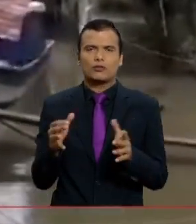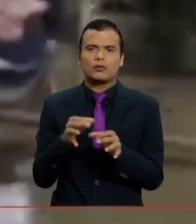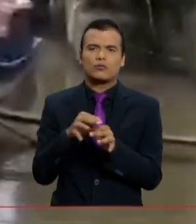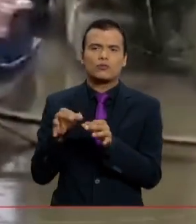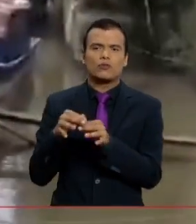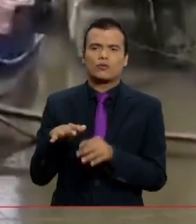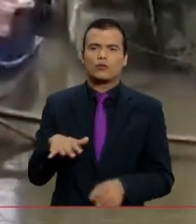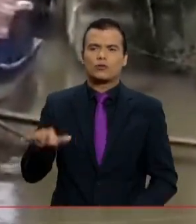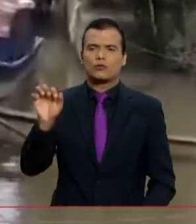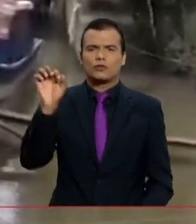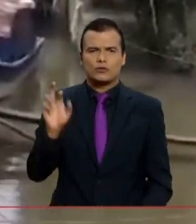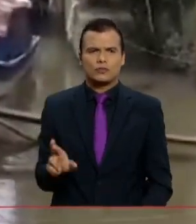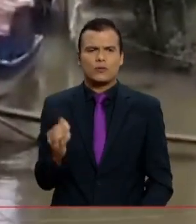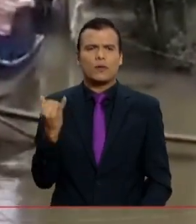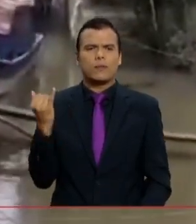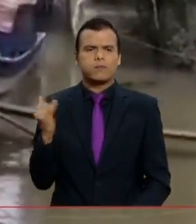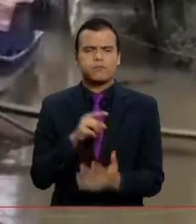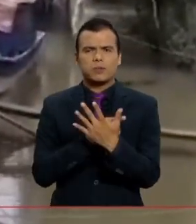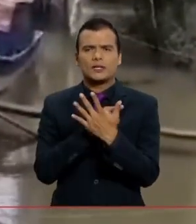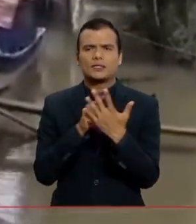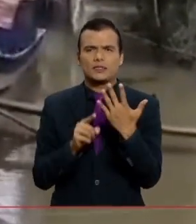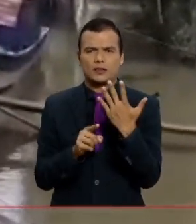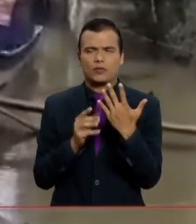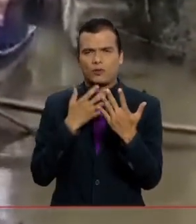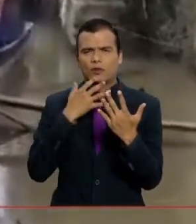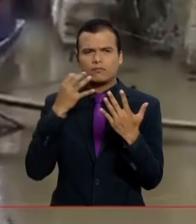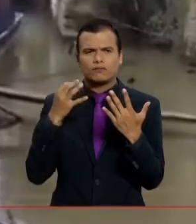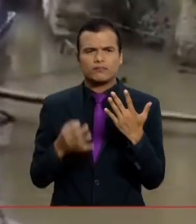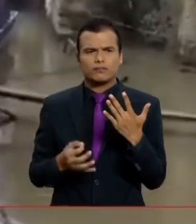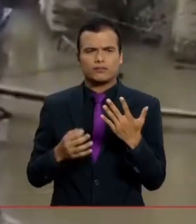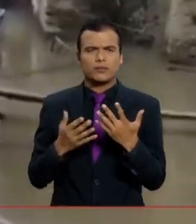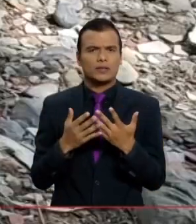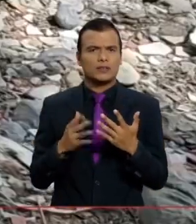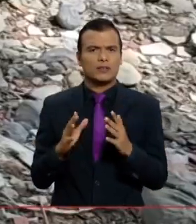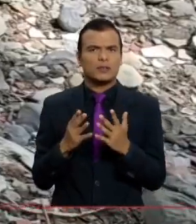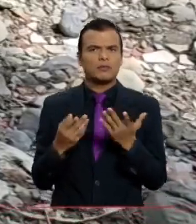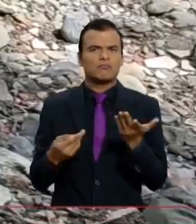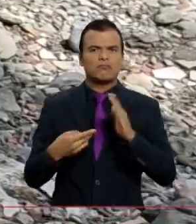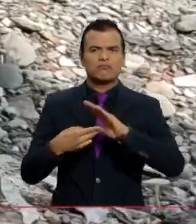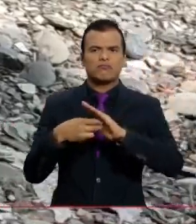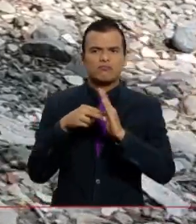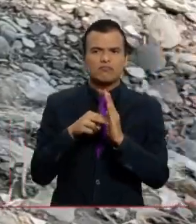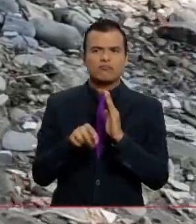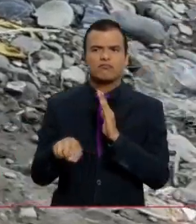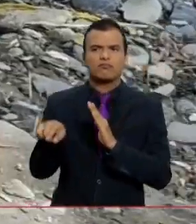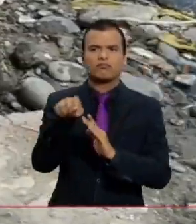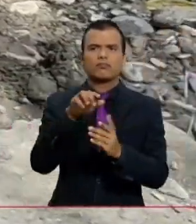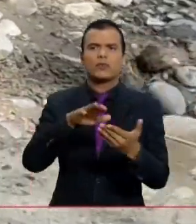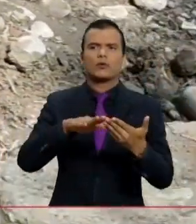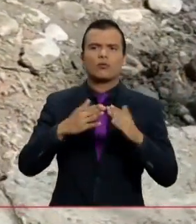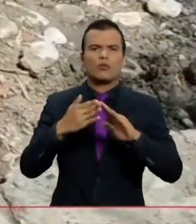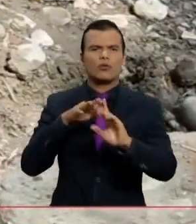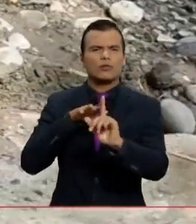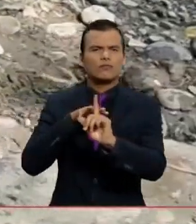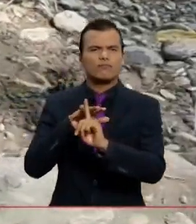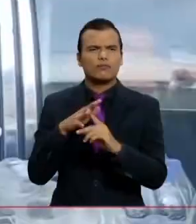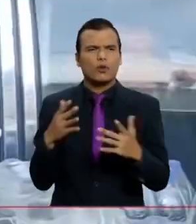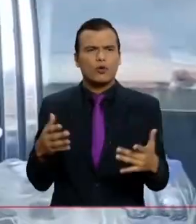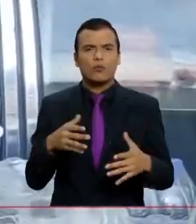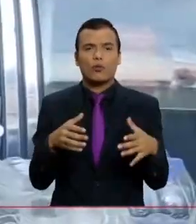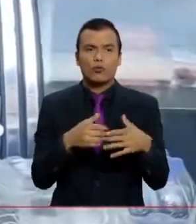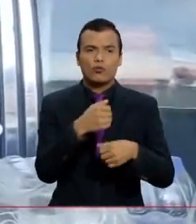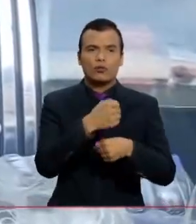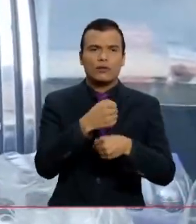del departamento del Chocó. Estamos hablando de estos 5 municipios. Pero ¿qué implica para las comunidades? ¿Qué implica para el comercio también